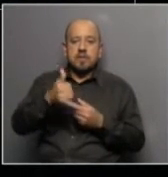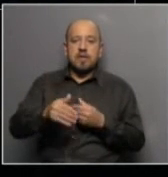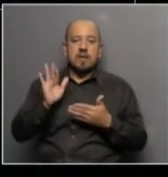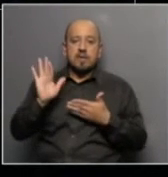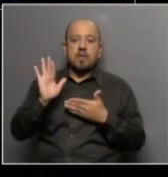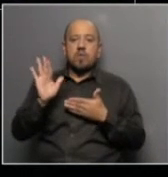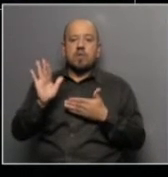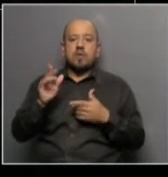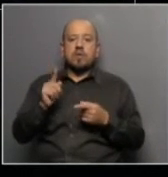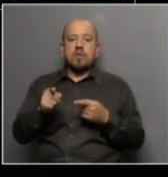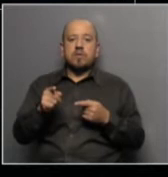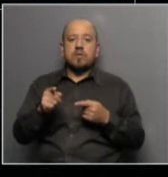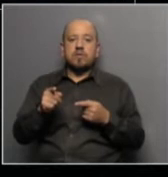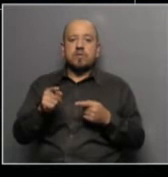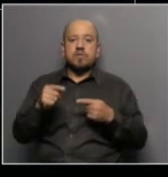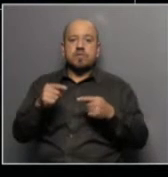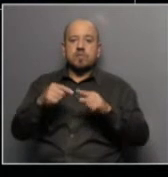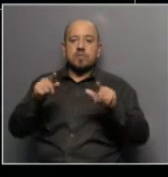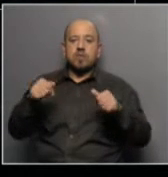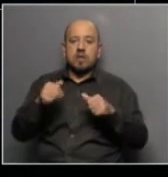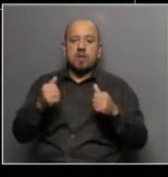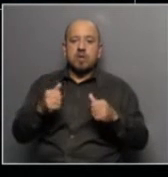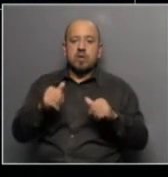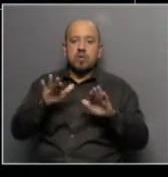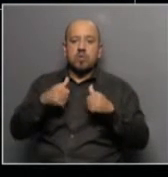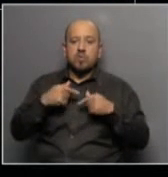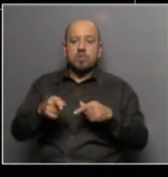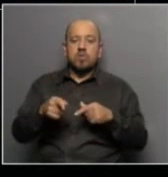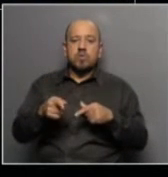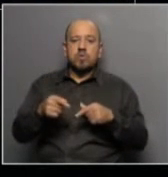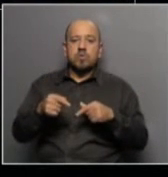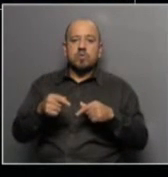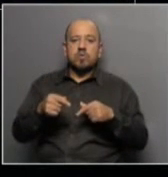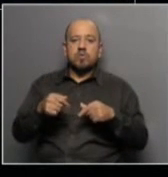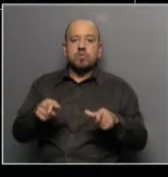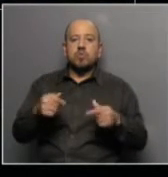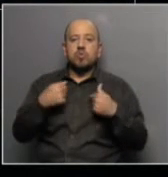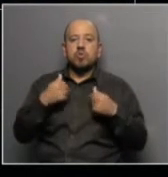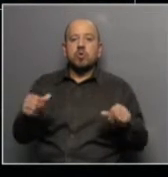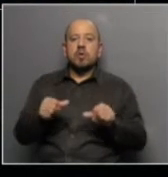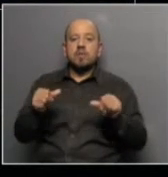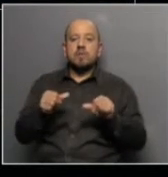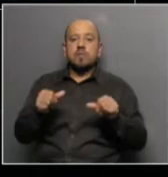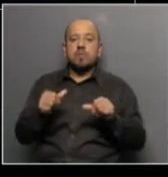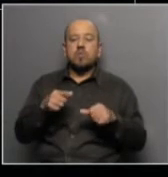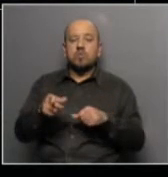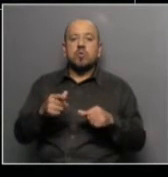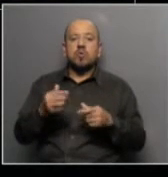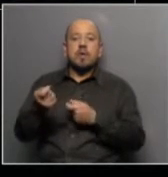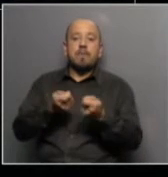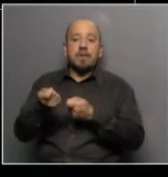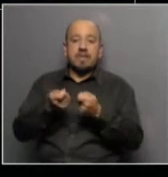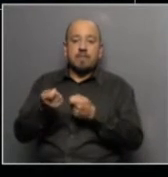deuda en lo que tiene que ver con la contribución, deudas a nivel de contribución, que lo que nosotros hacemos es recuperamos ese